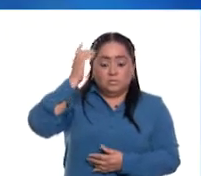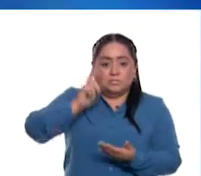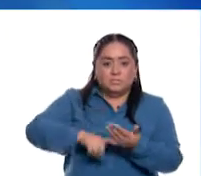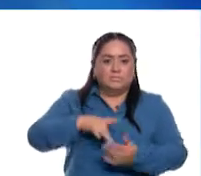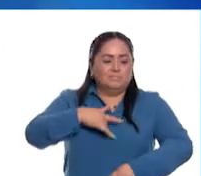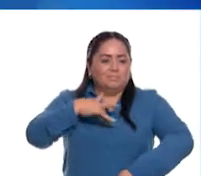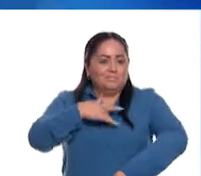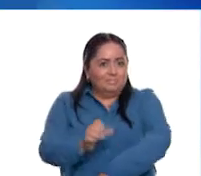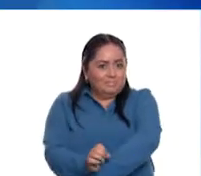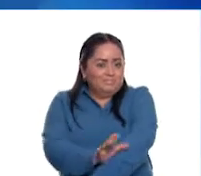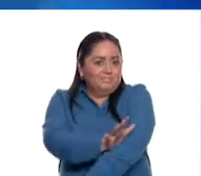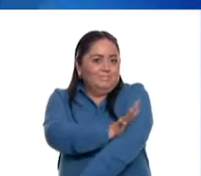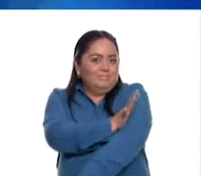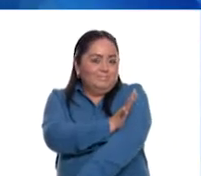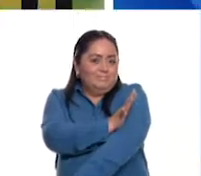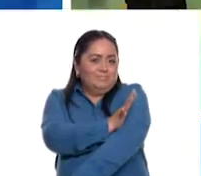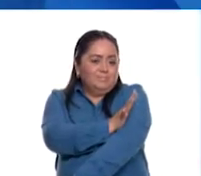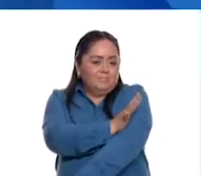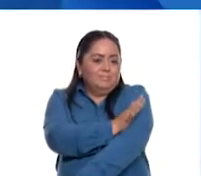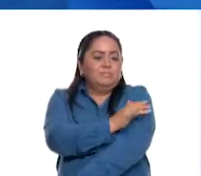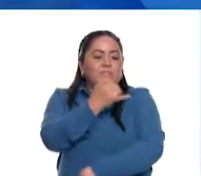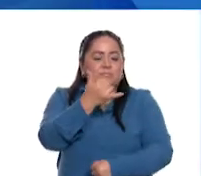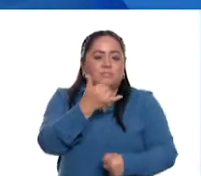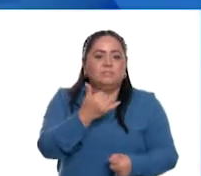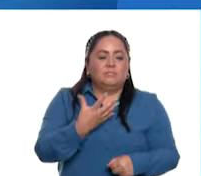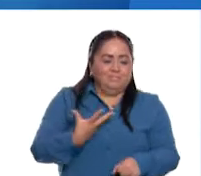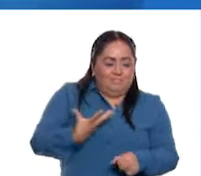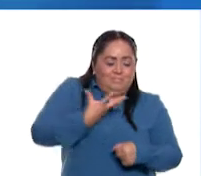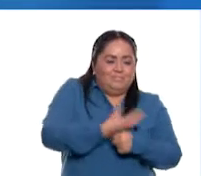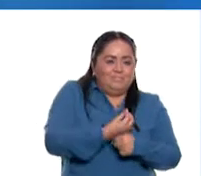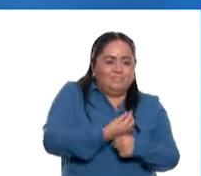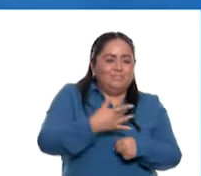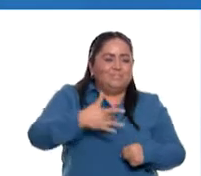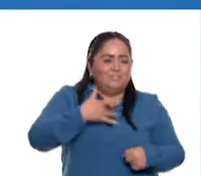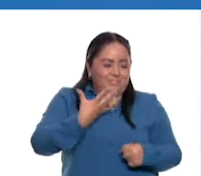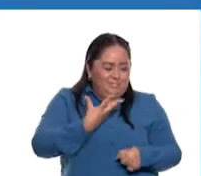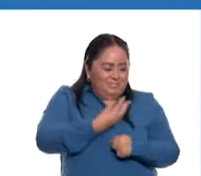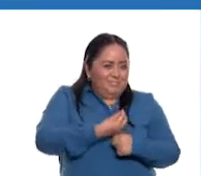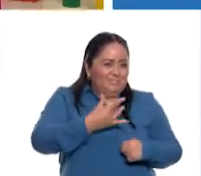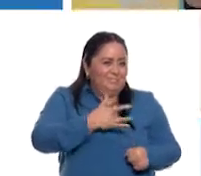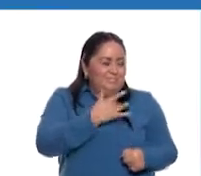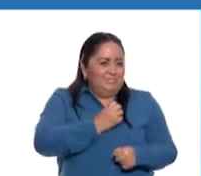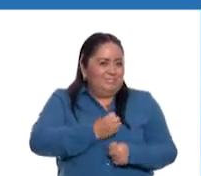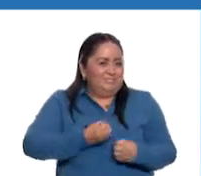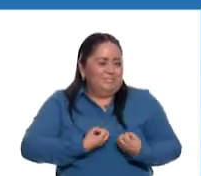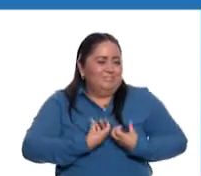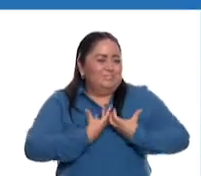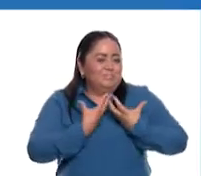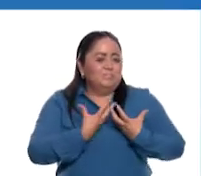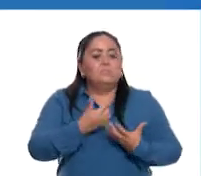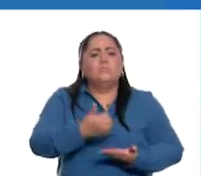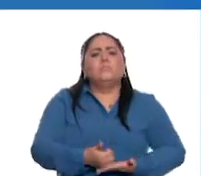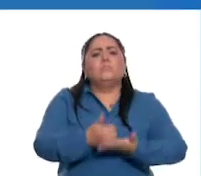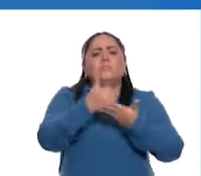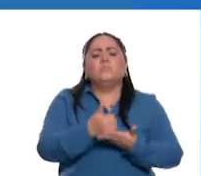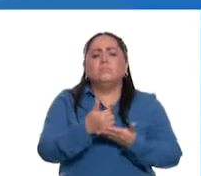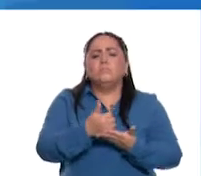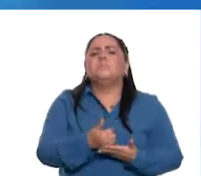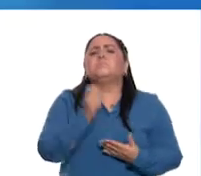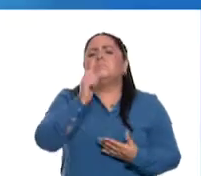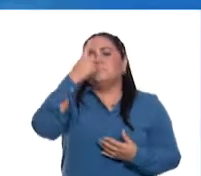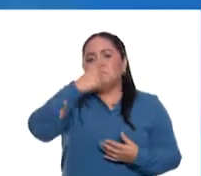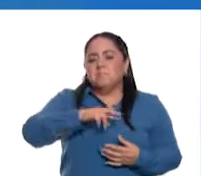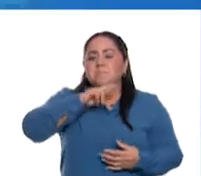Reconocer las sensaciones y educar las emociones te ayudará